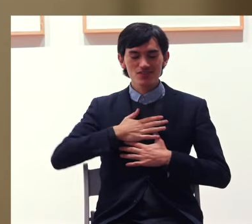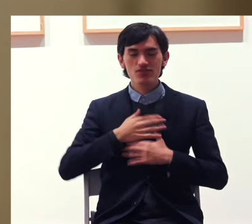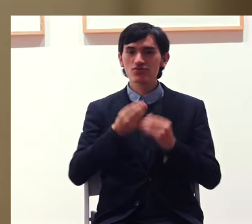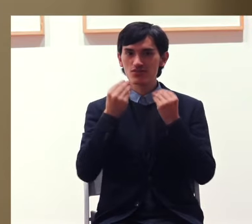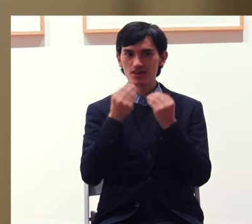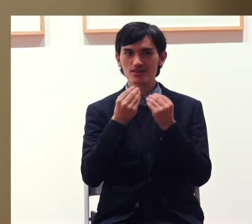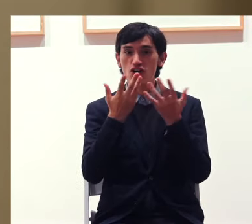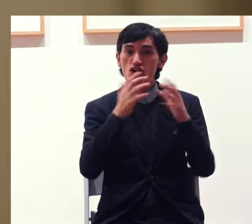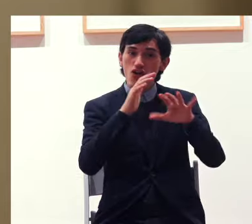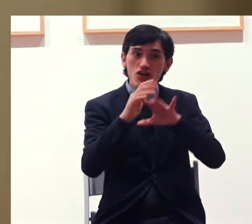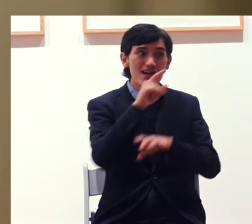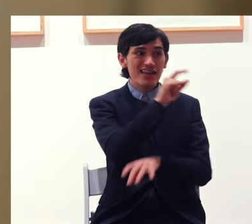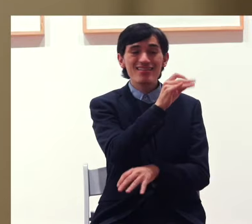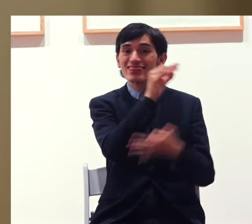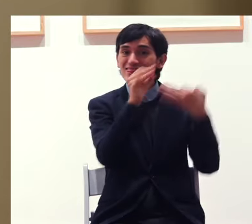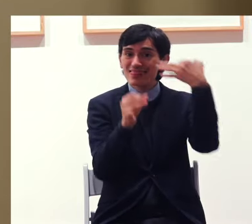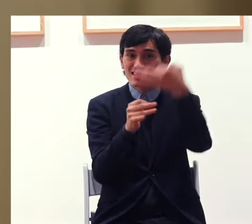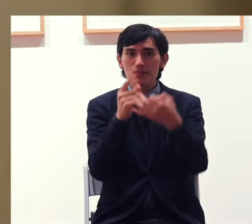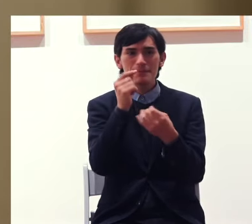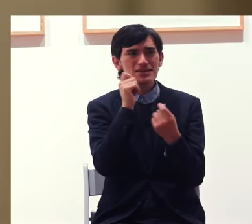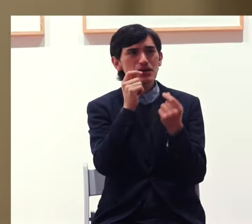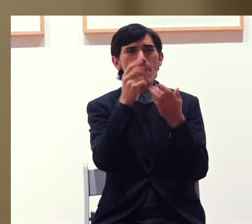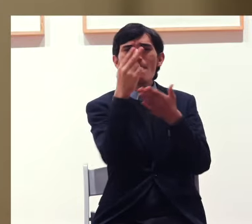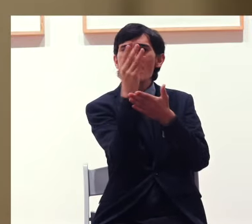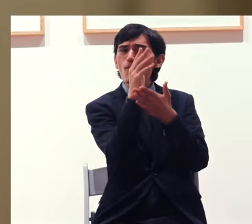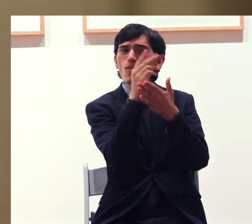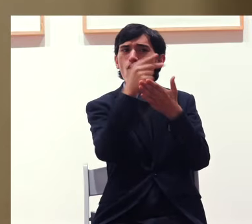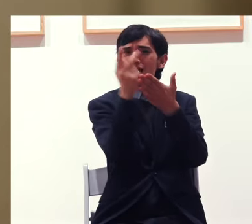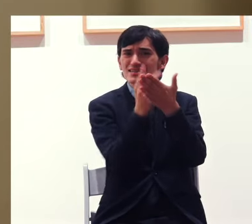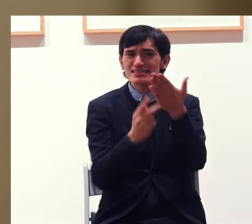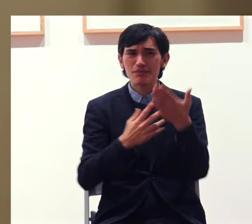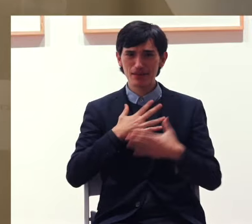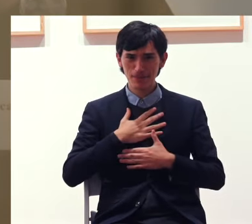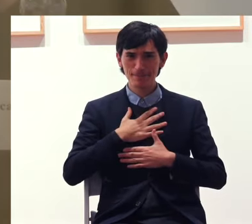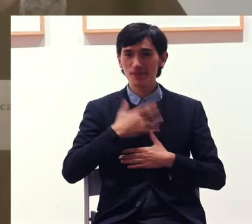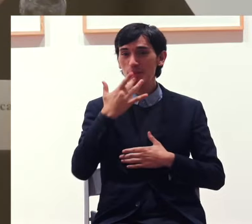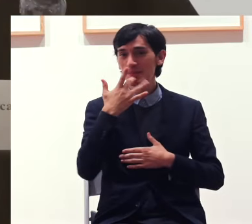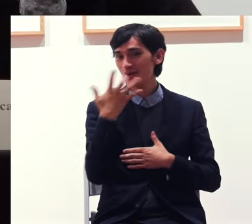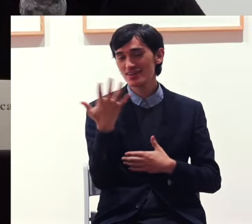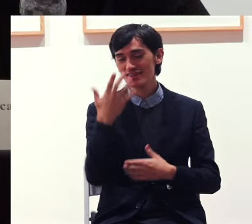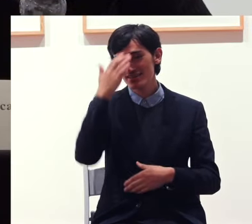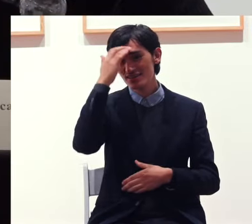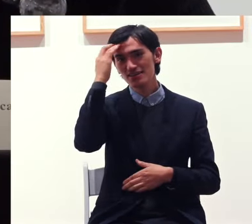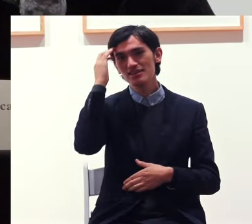bueno. No sé, son cosas que él dice, que es como un poeta para mí, porque